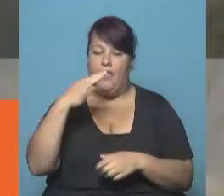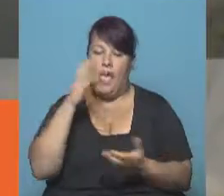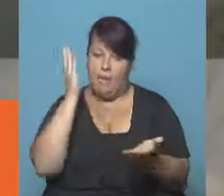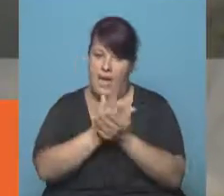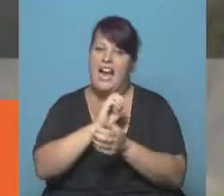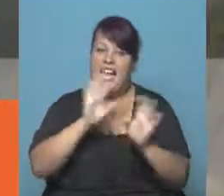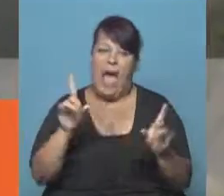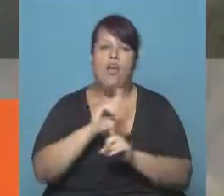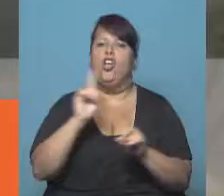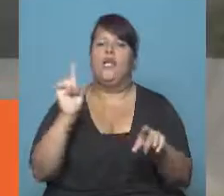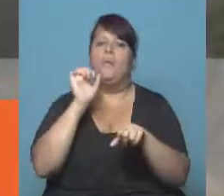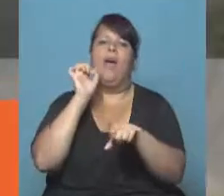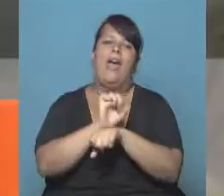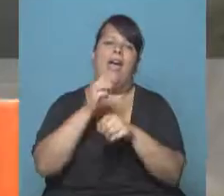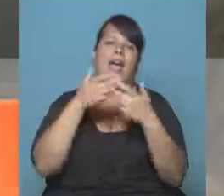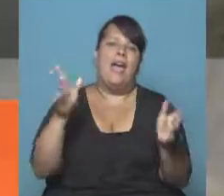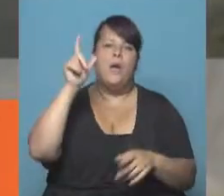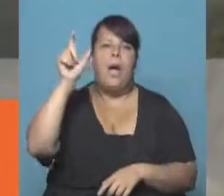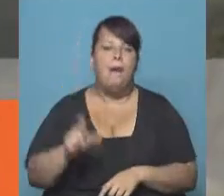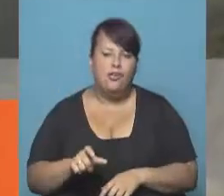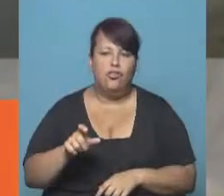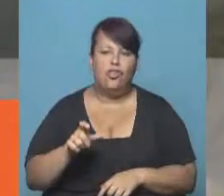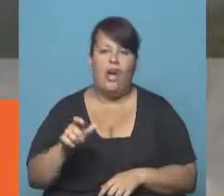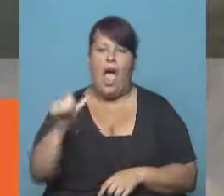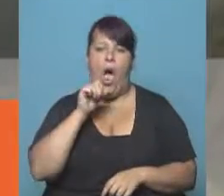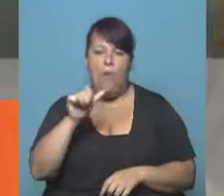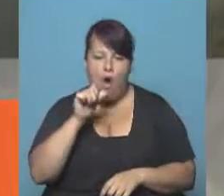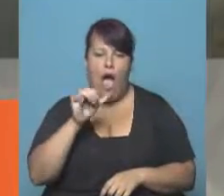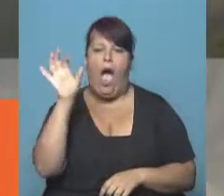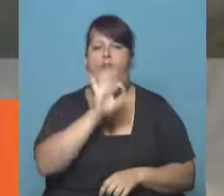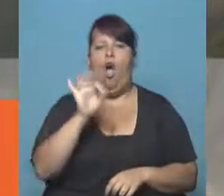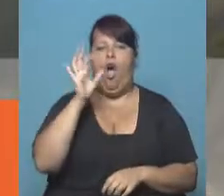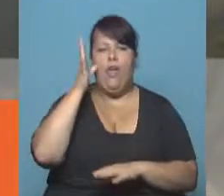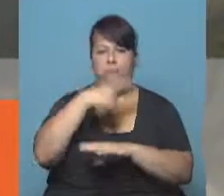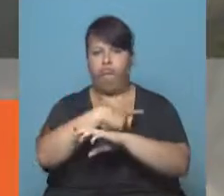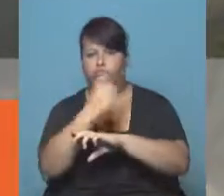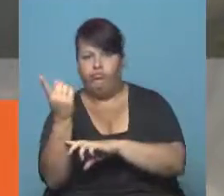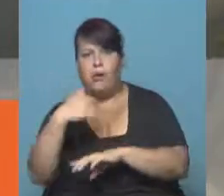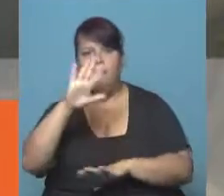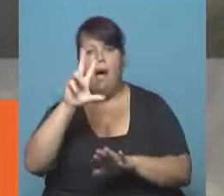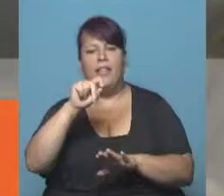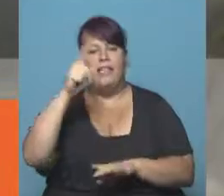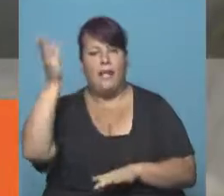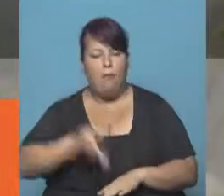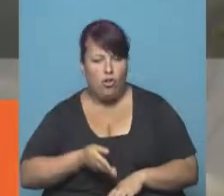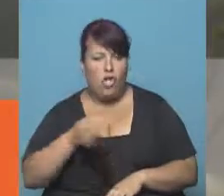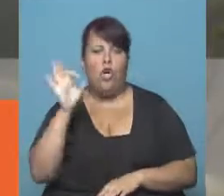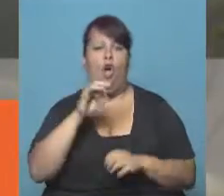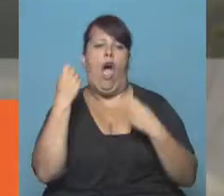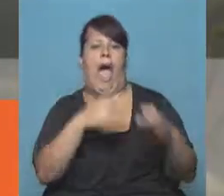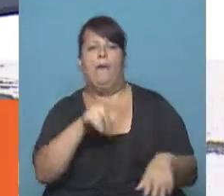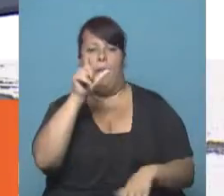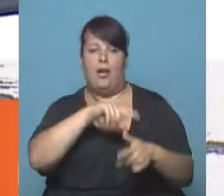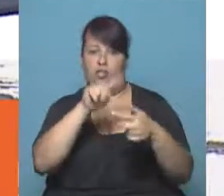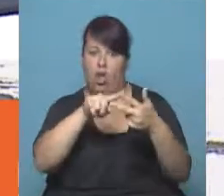agravante que no pueda ser excarcelada a una persona que está alcoholizado o con un exceso de velocidad mayor al 30 por ciento que haga abandono